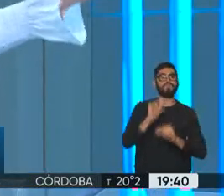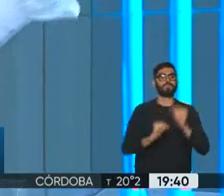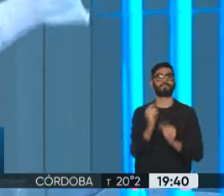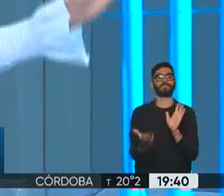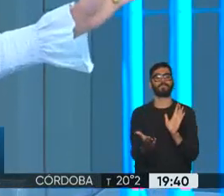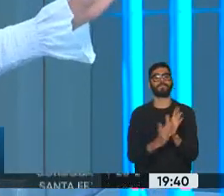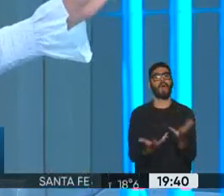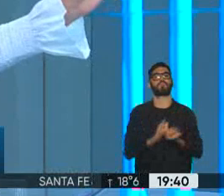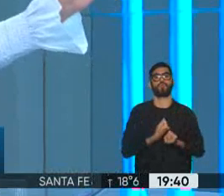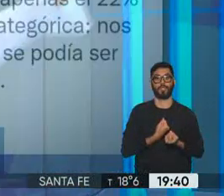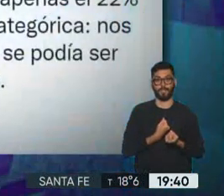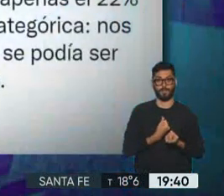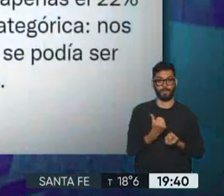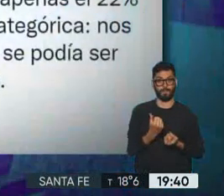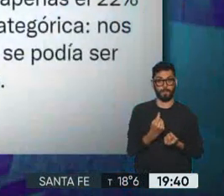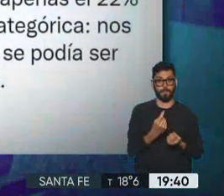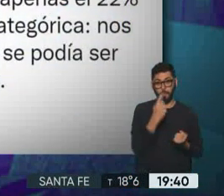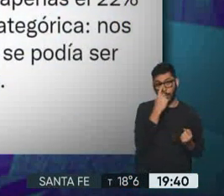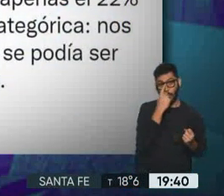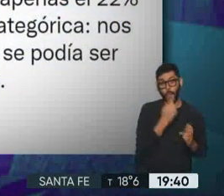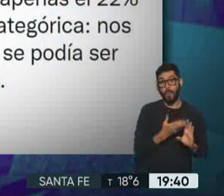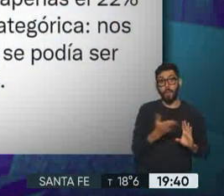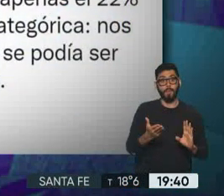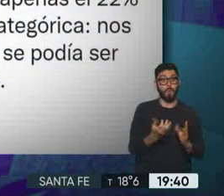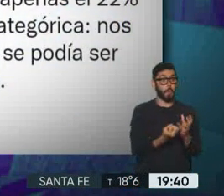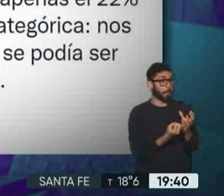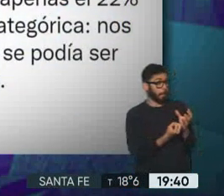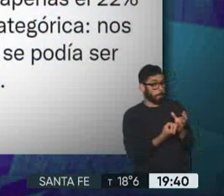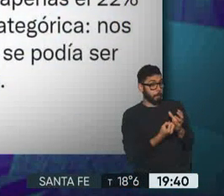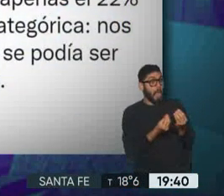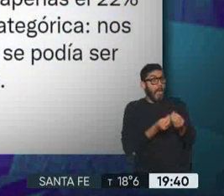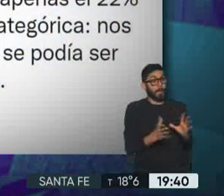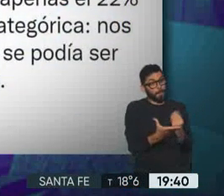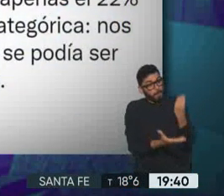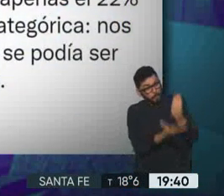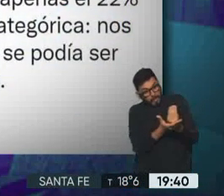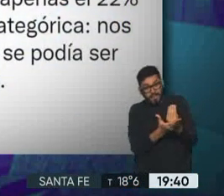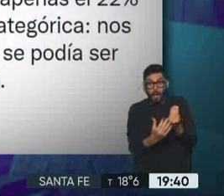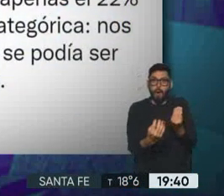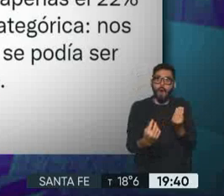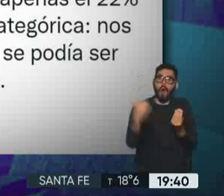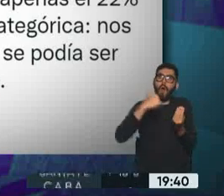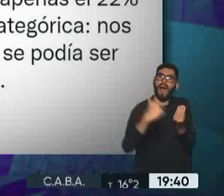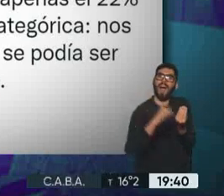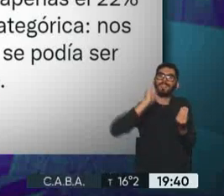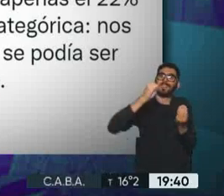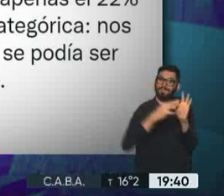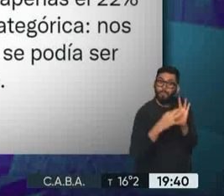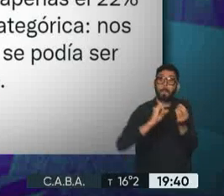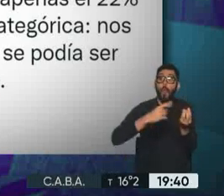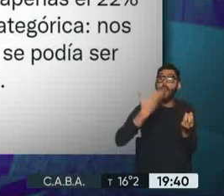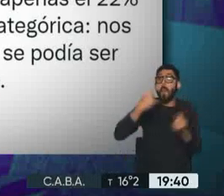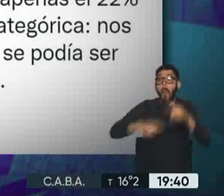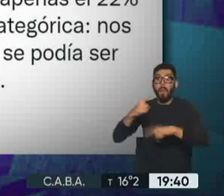y legal de origen. Y no de gestión. Pero no de gestión, porque después si llegás a la gestión y haces otra cosa, bueno, no legitimás. Esto se